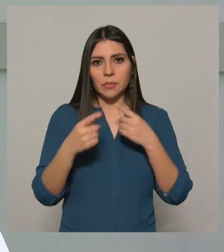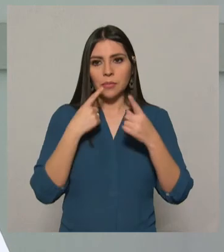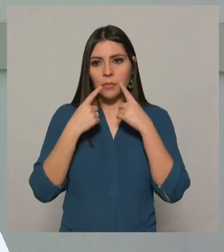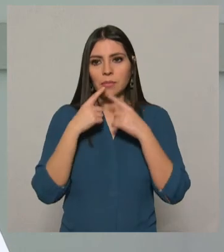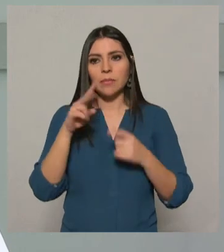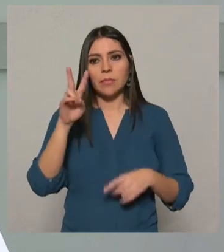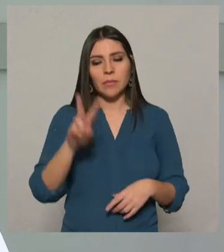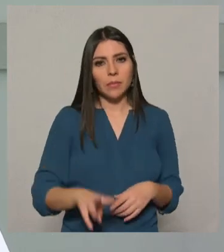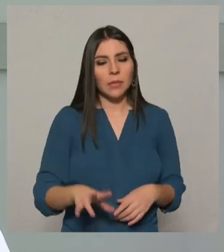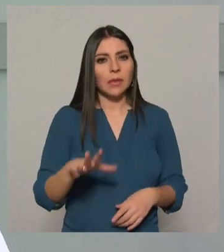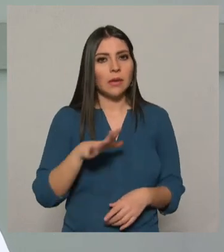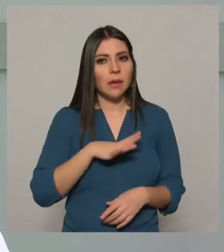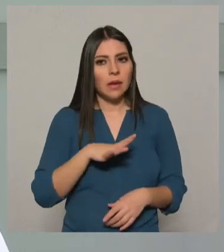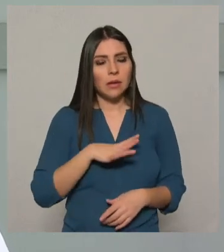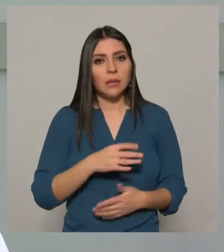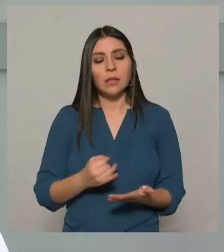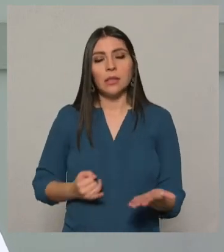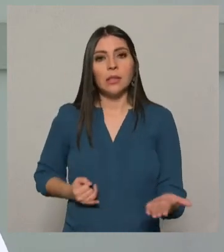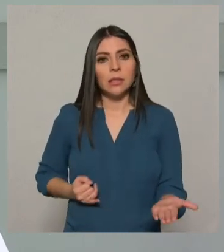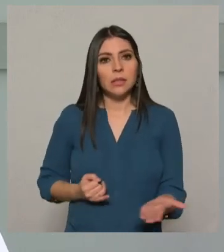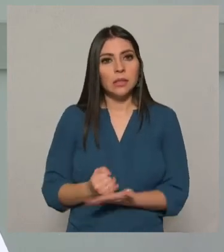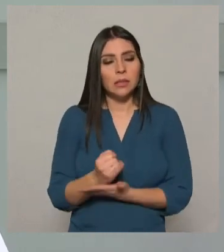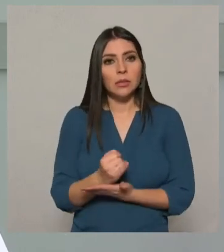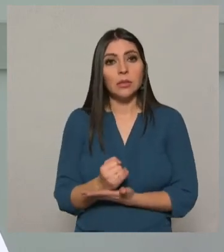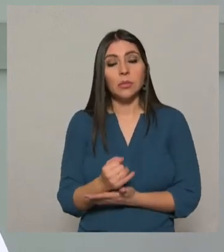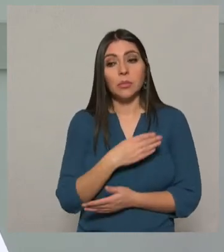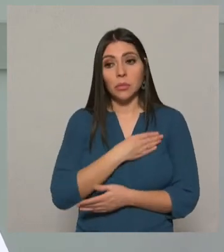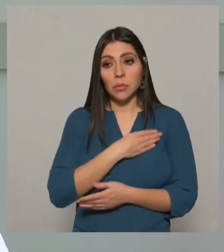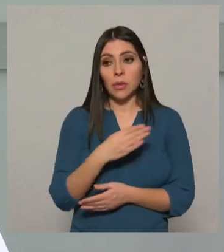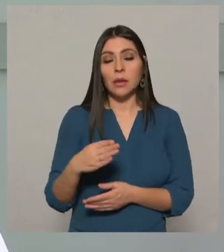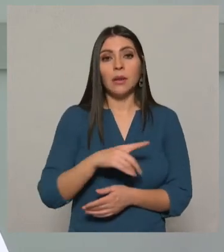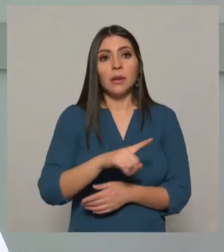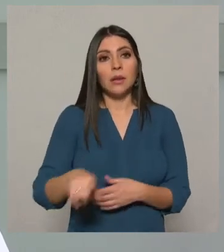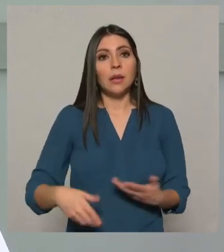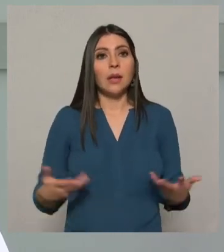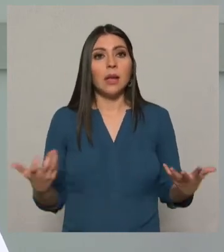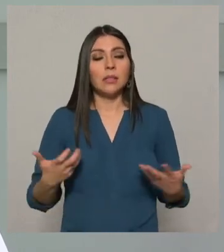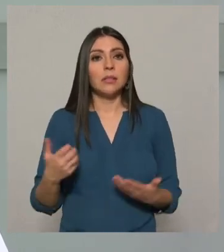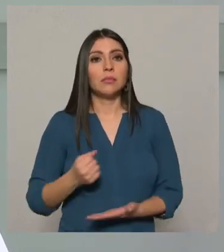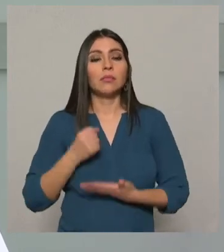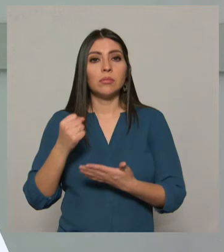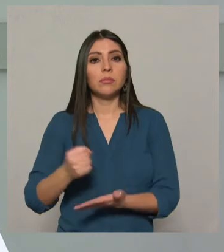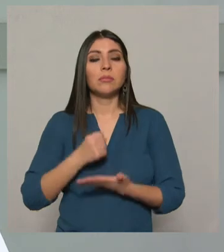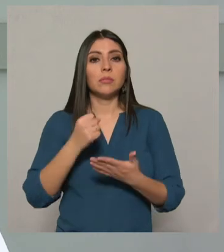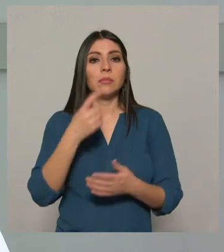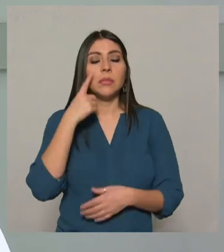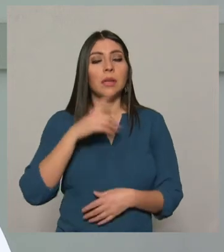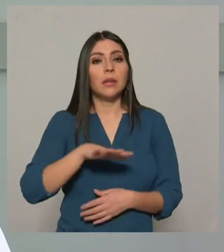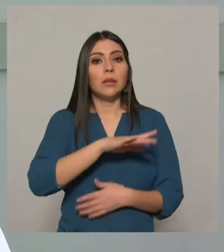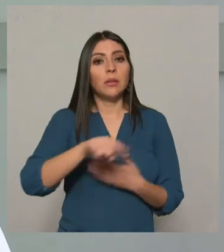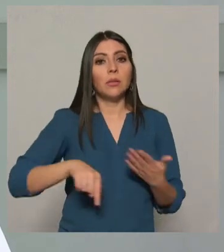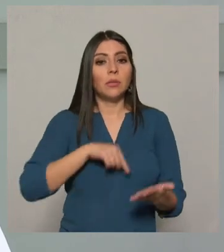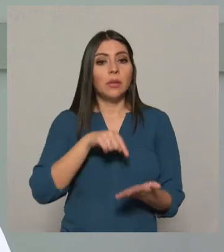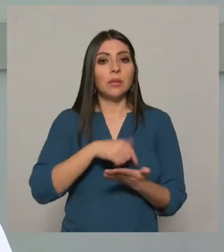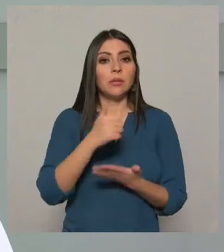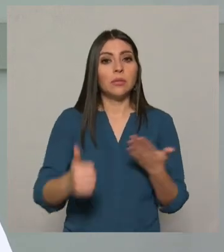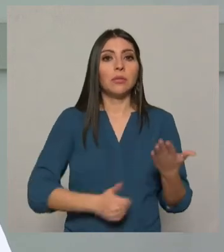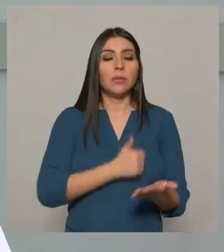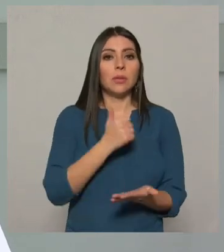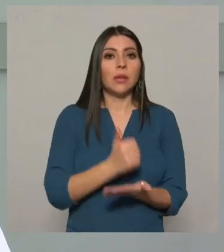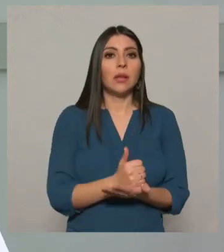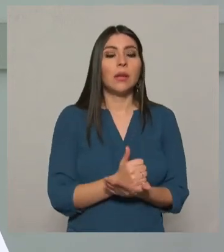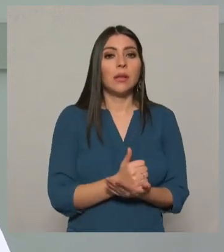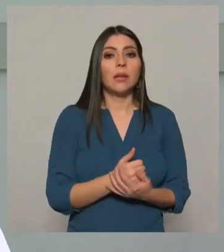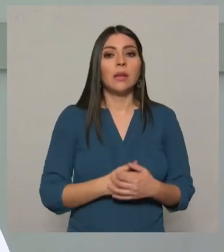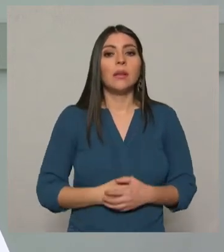hay una decisión absoluta de poder generar recursos para las zonas de la ciudad que tienen un